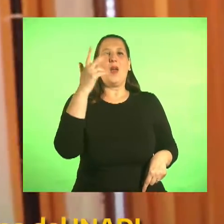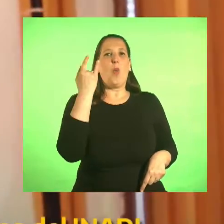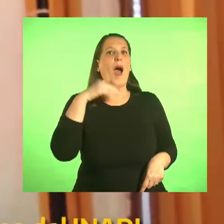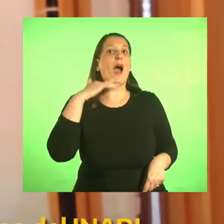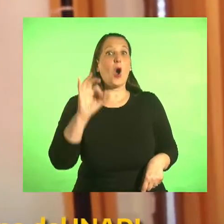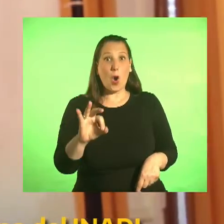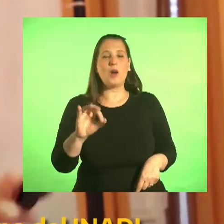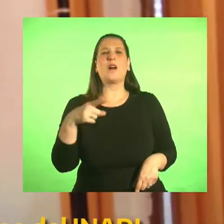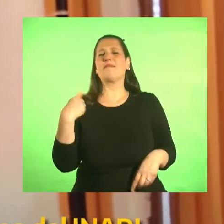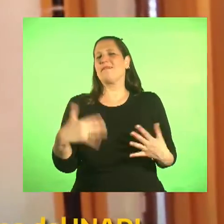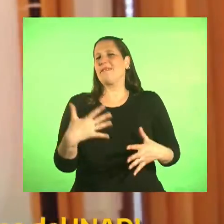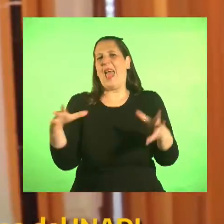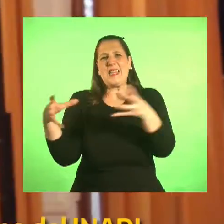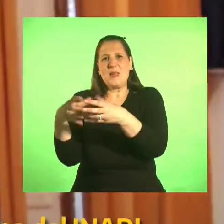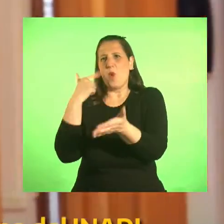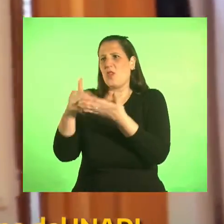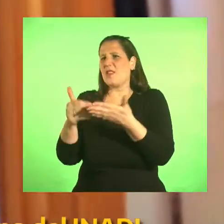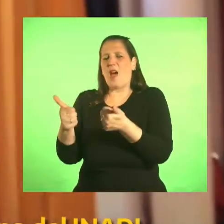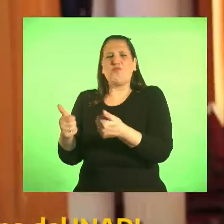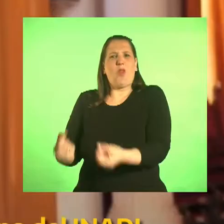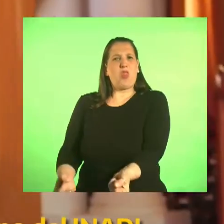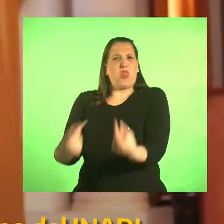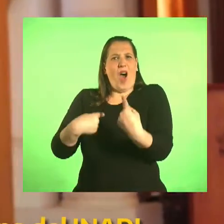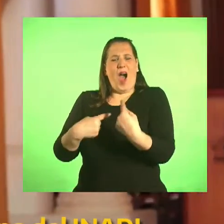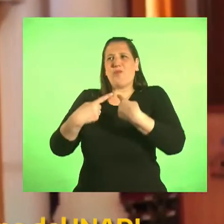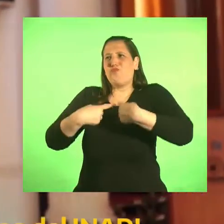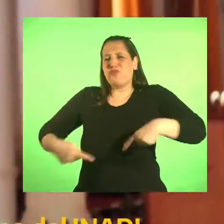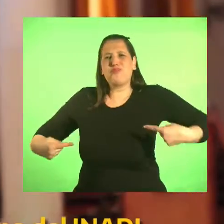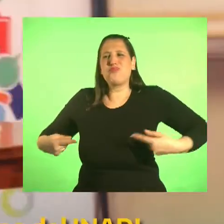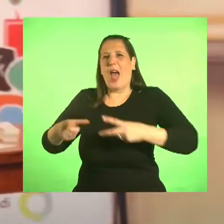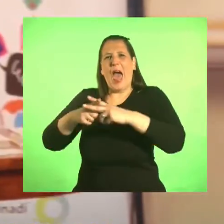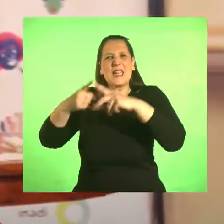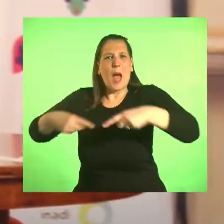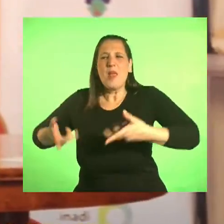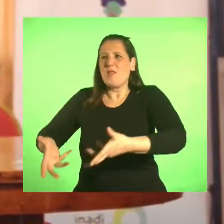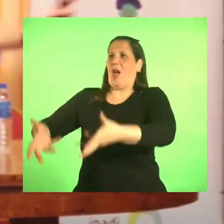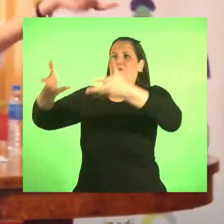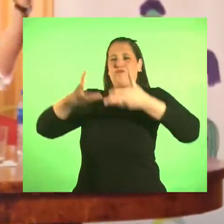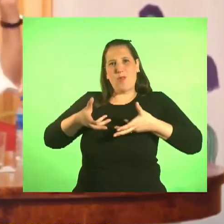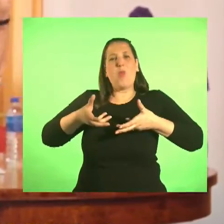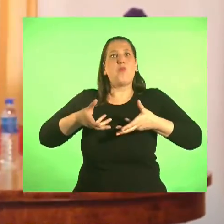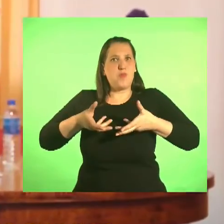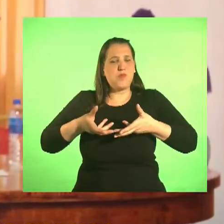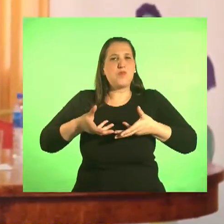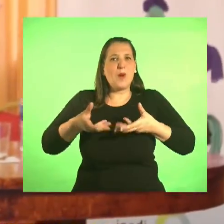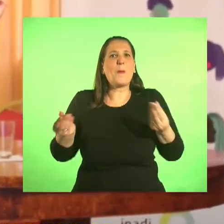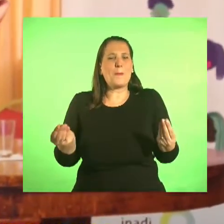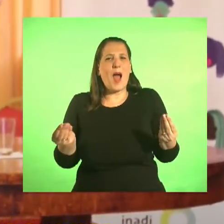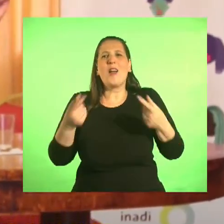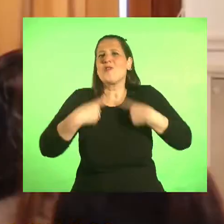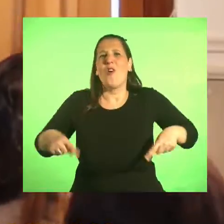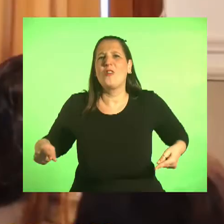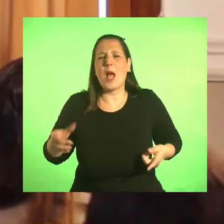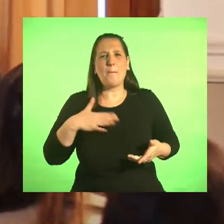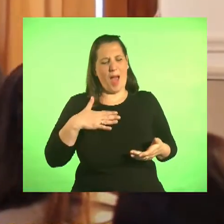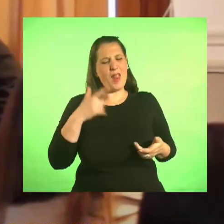del INADI, donde nos brindaron un montón de herramientas y de cosas para